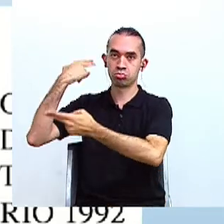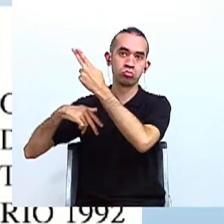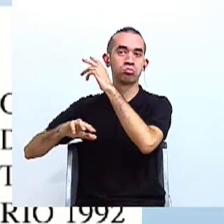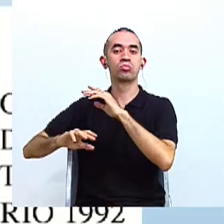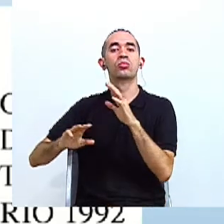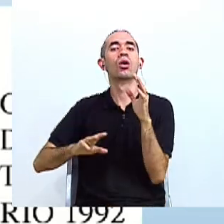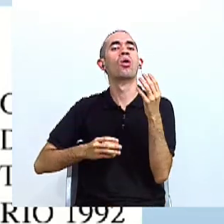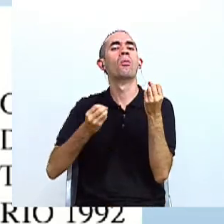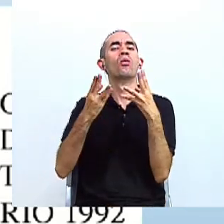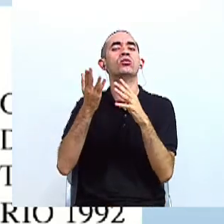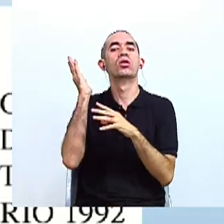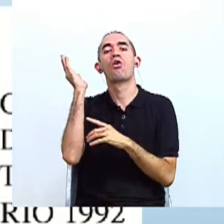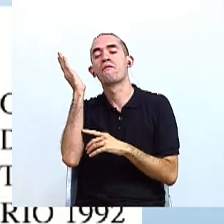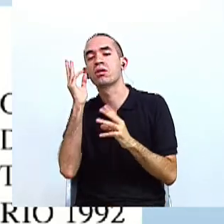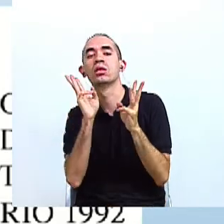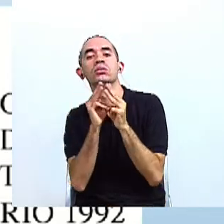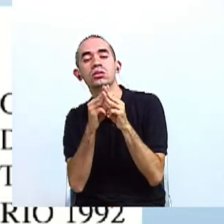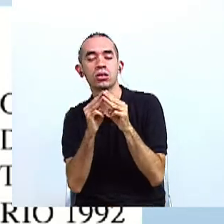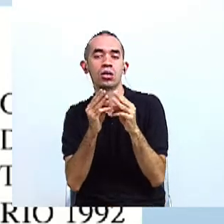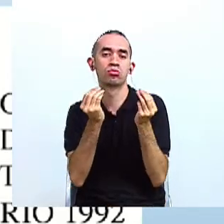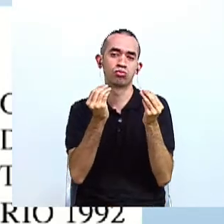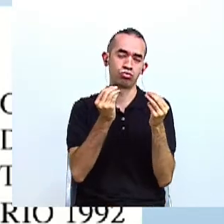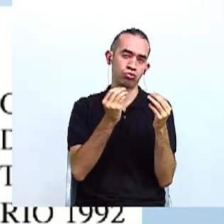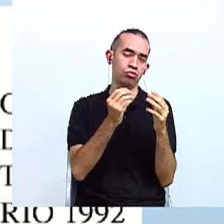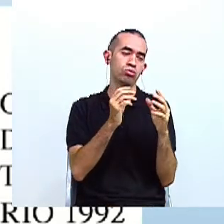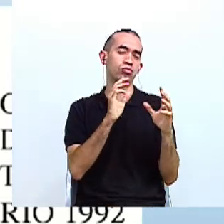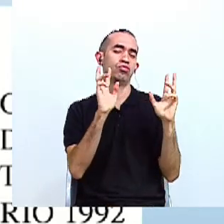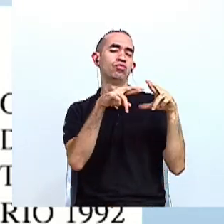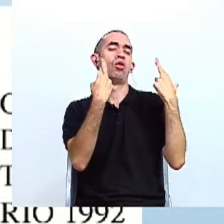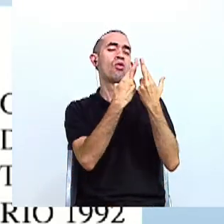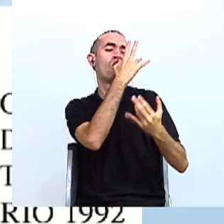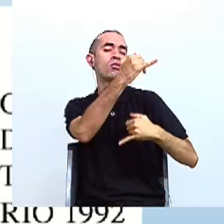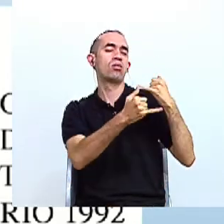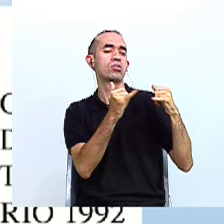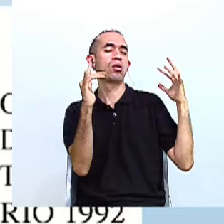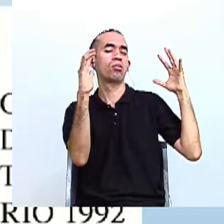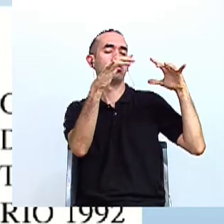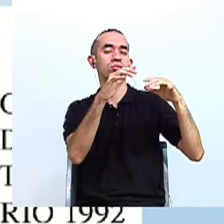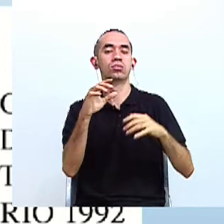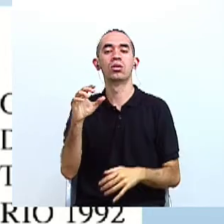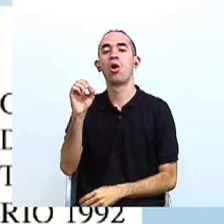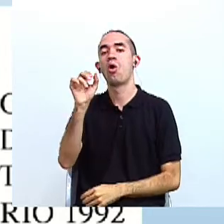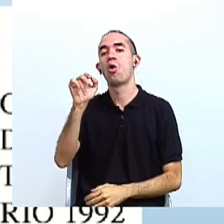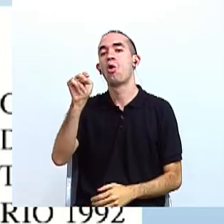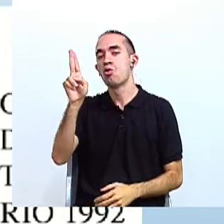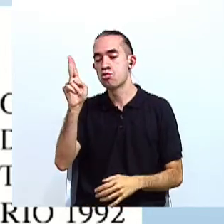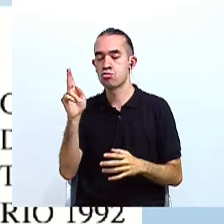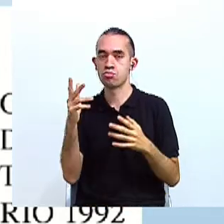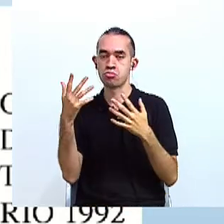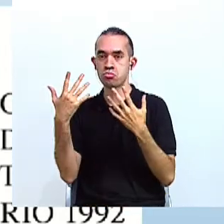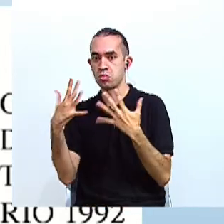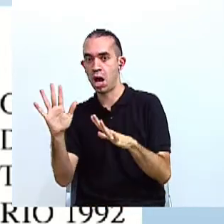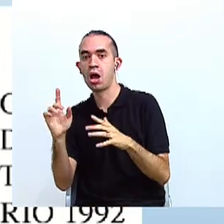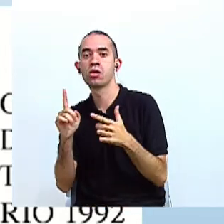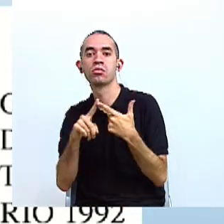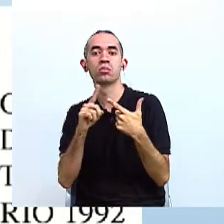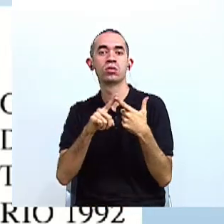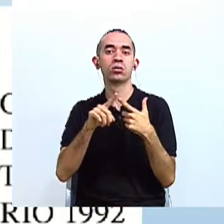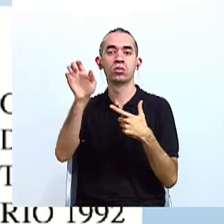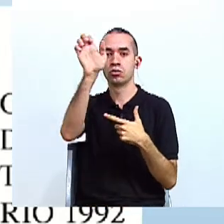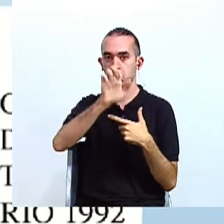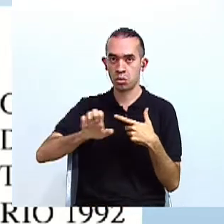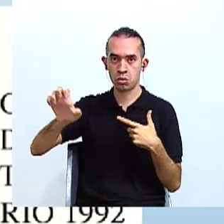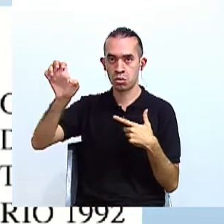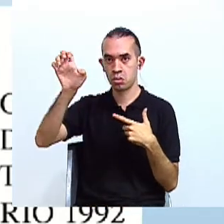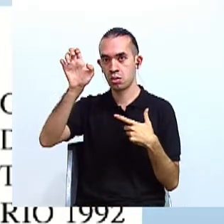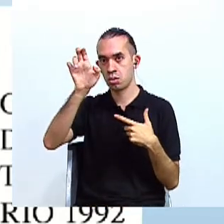desarrollado muchas conferencias, muchas cumbres, patrocinadas por las Naciones Unidas, patrocinadas también por la Unión Europea,